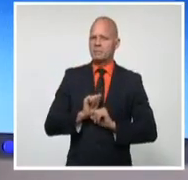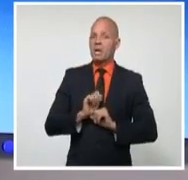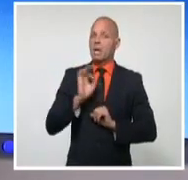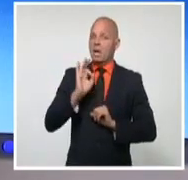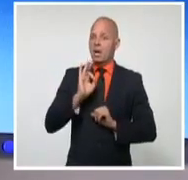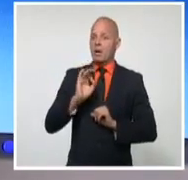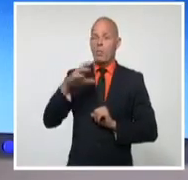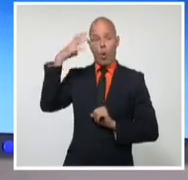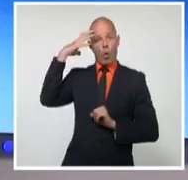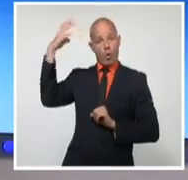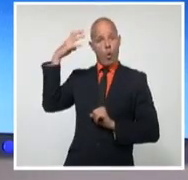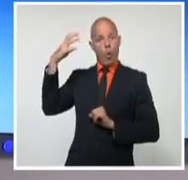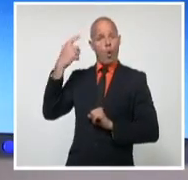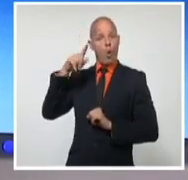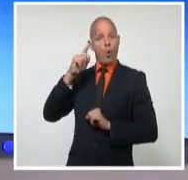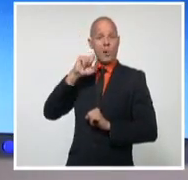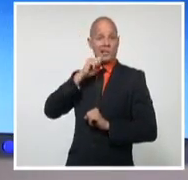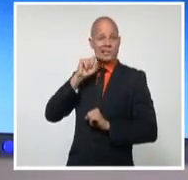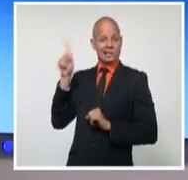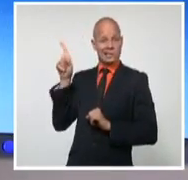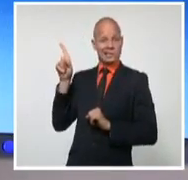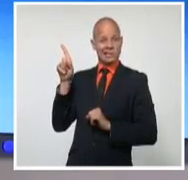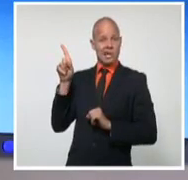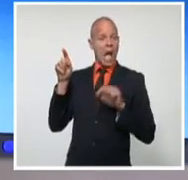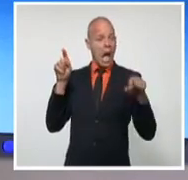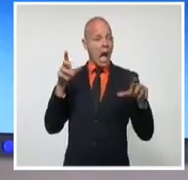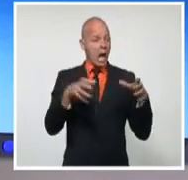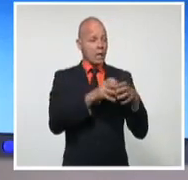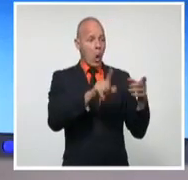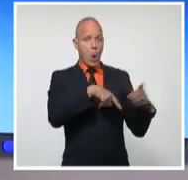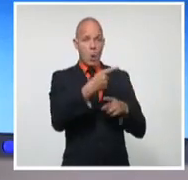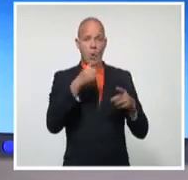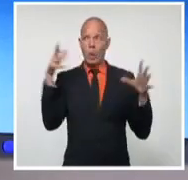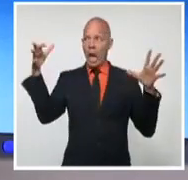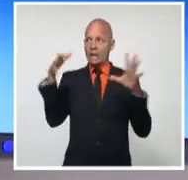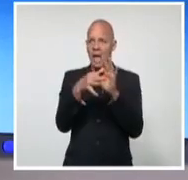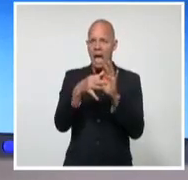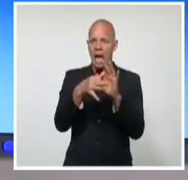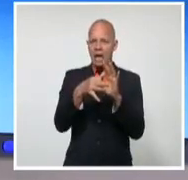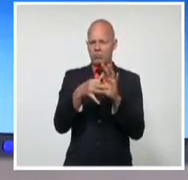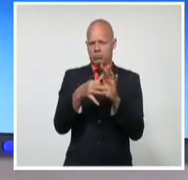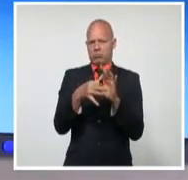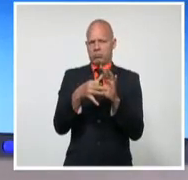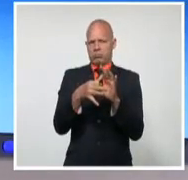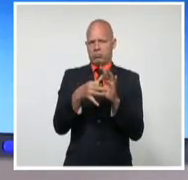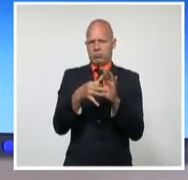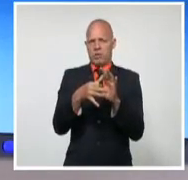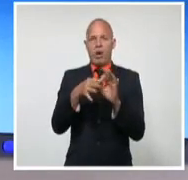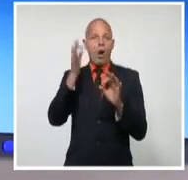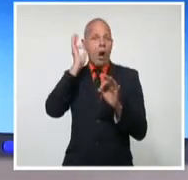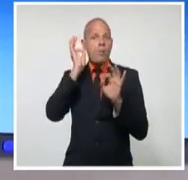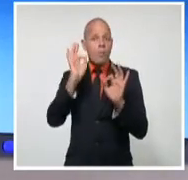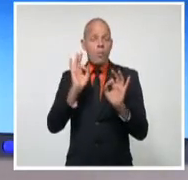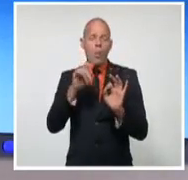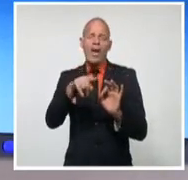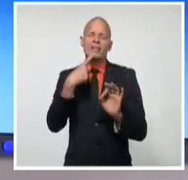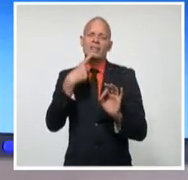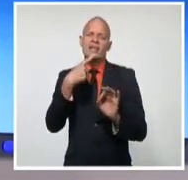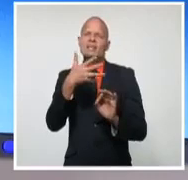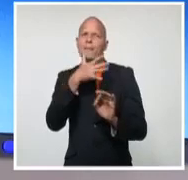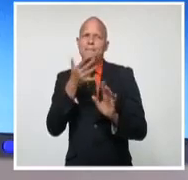los Estados Unidos y los que pretenden subvertir el orden interno. Sí, la madrina desde el pasado 12 de mayo